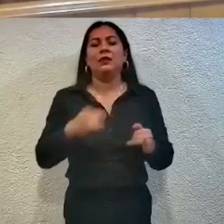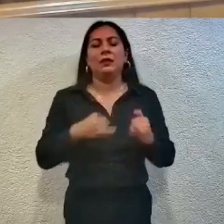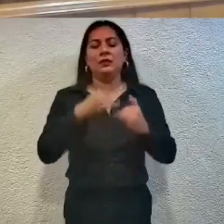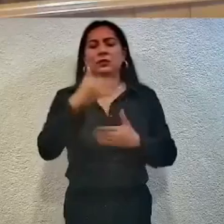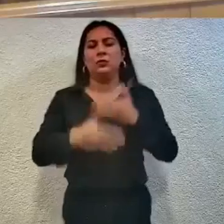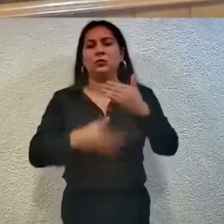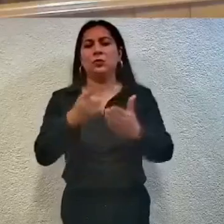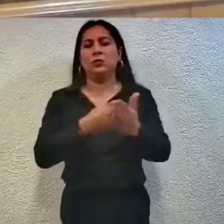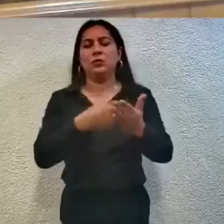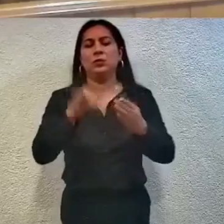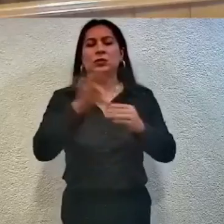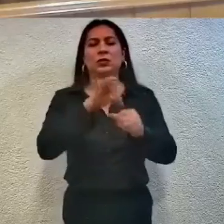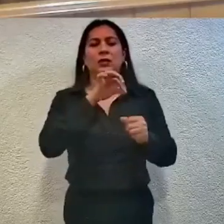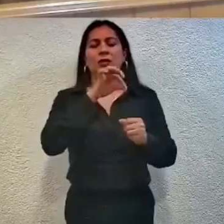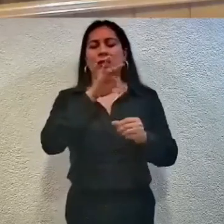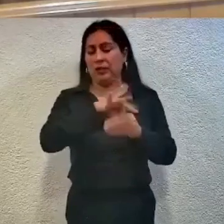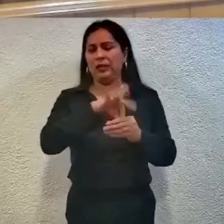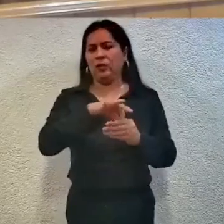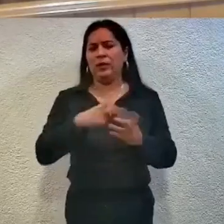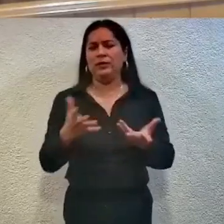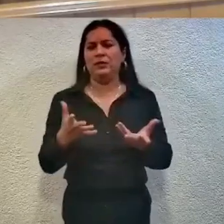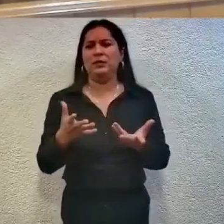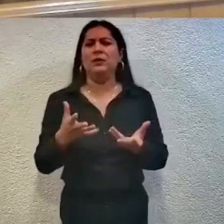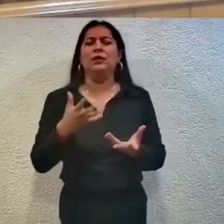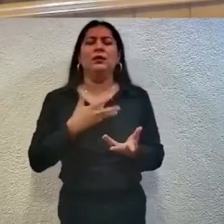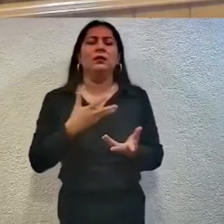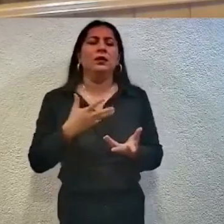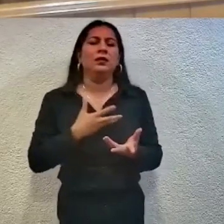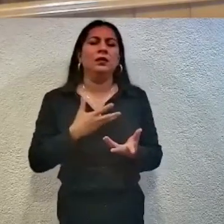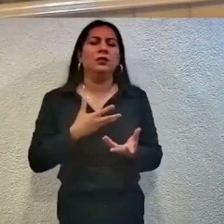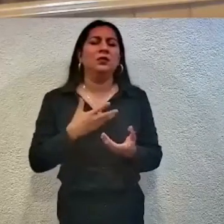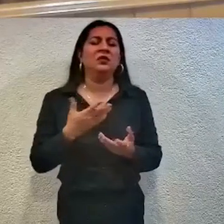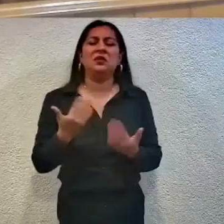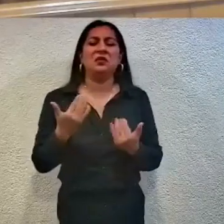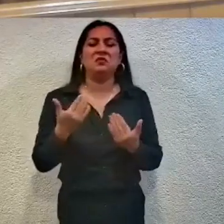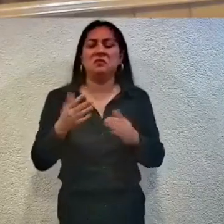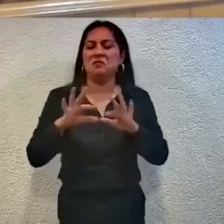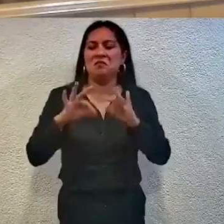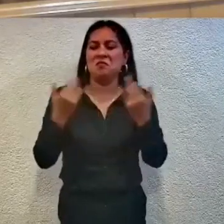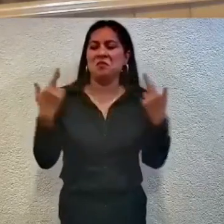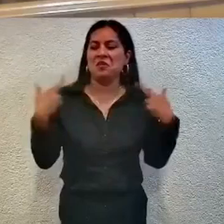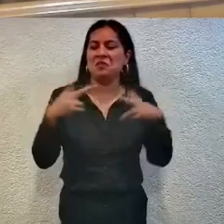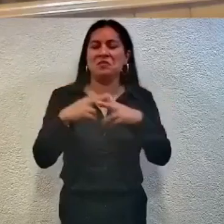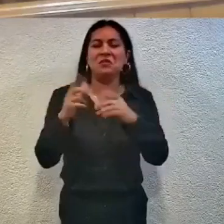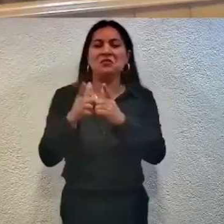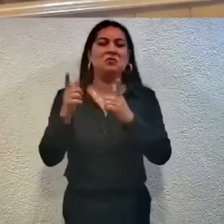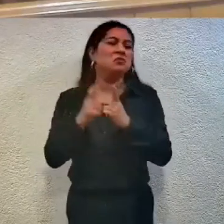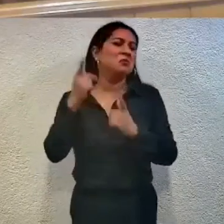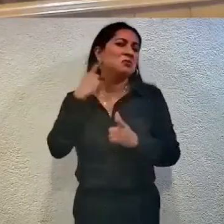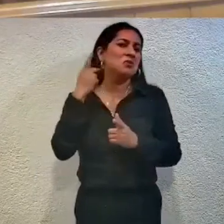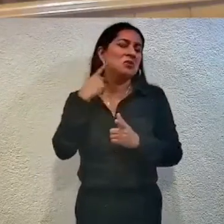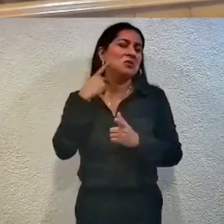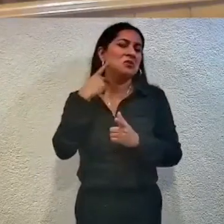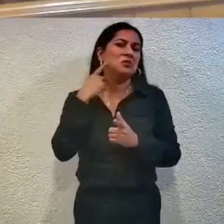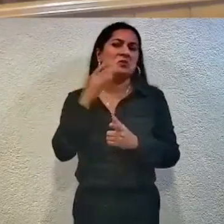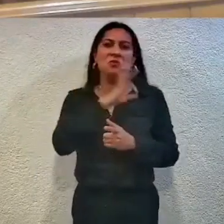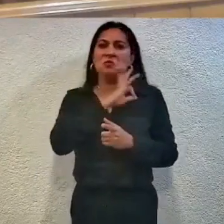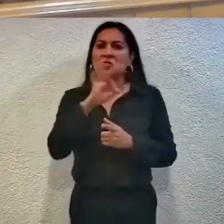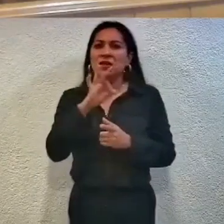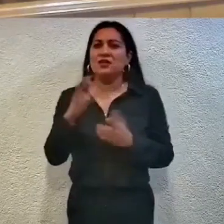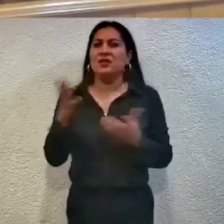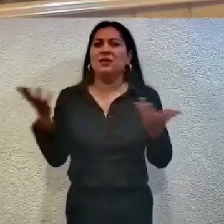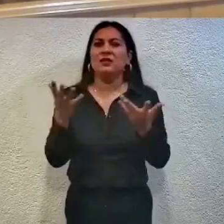Instituciones y Procedimientos Electorales, consistente en que en ningún momento las representaciones de los partidos políticos podrán fungir